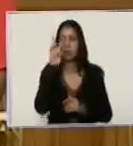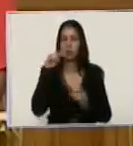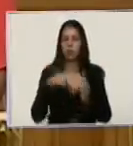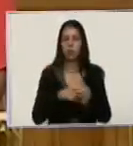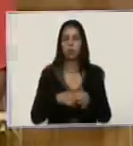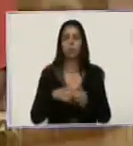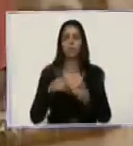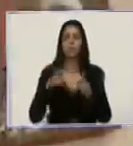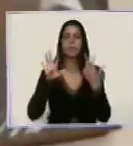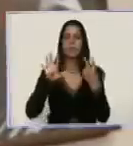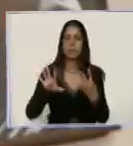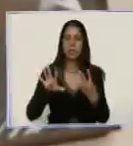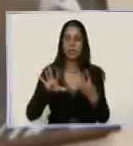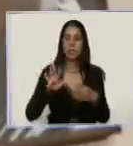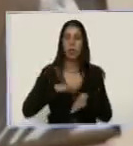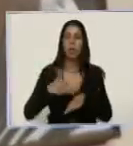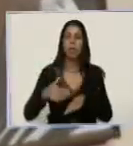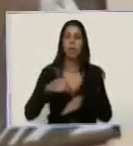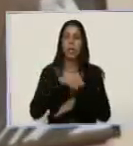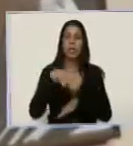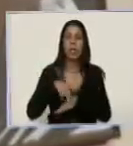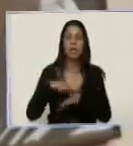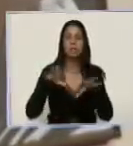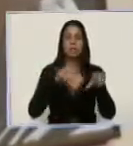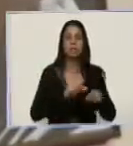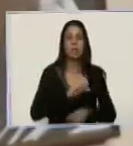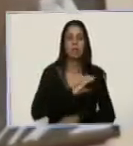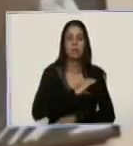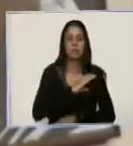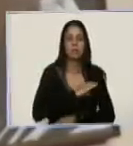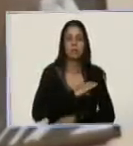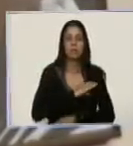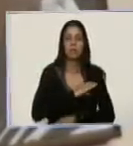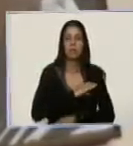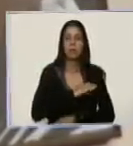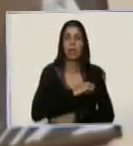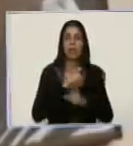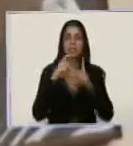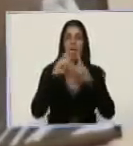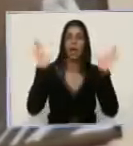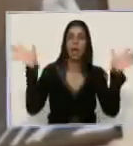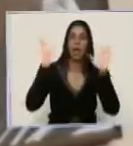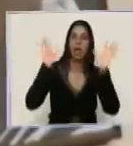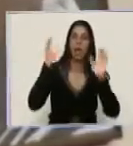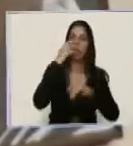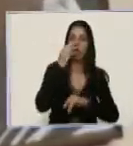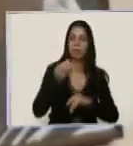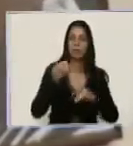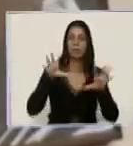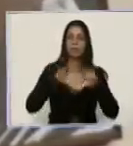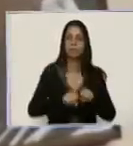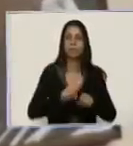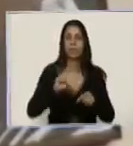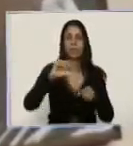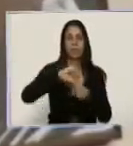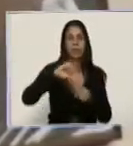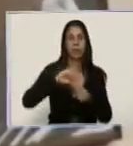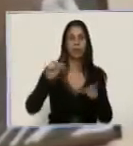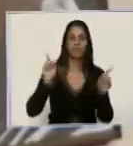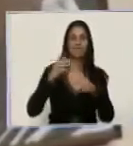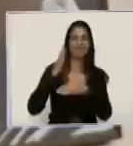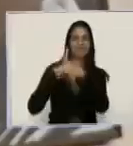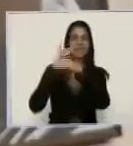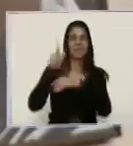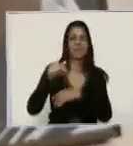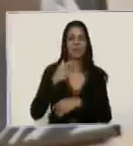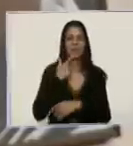nacionalizó realmente el petróleo. Carlos Andrés no nacionalizó nada. Carlos Andrés lo que hizo fue evitar que se cumpliera la ley de